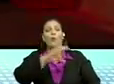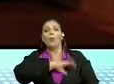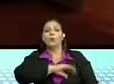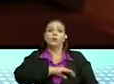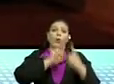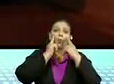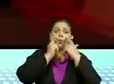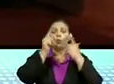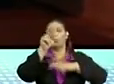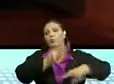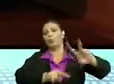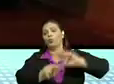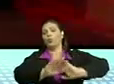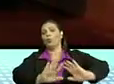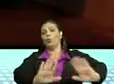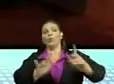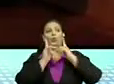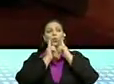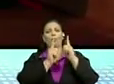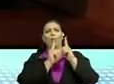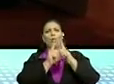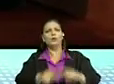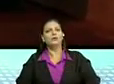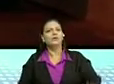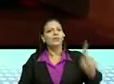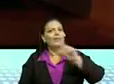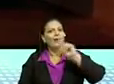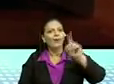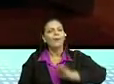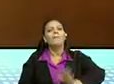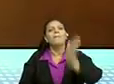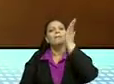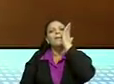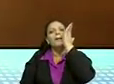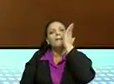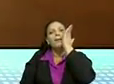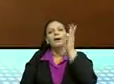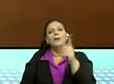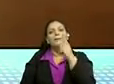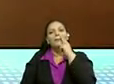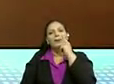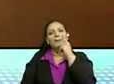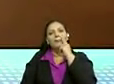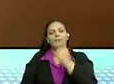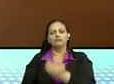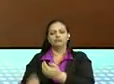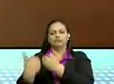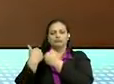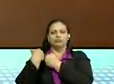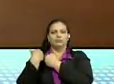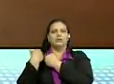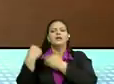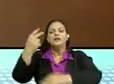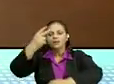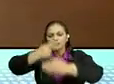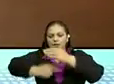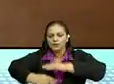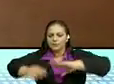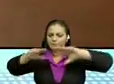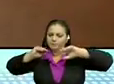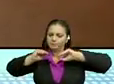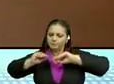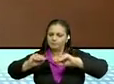no solamente es de la policía, no solamente de las autoridades que están designadas o destinadas a prever la seguridad del